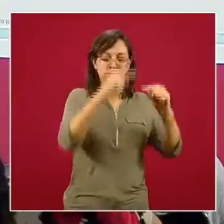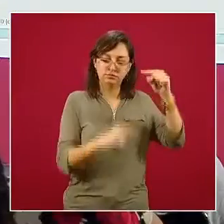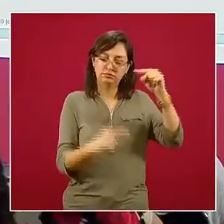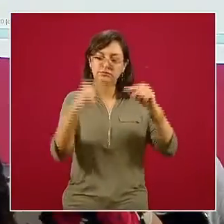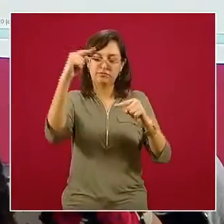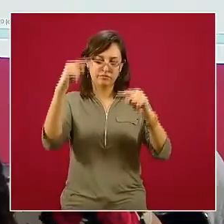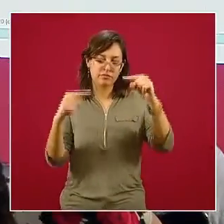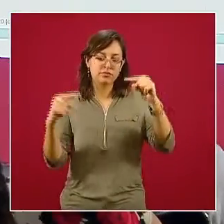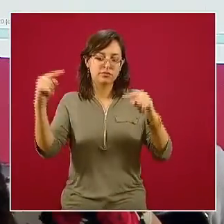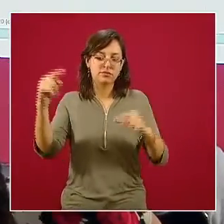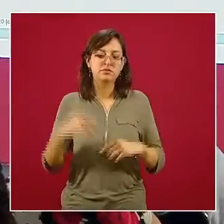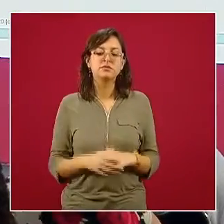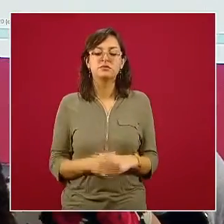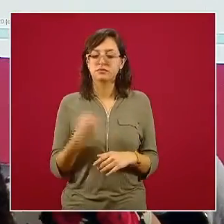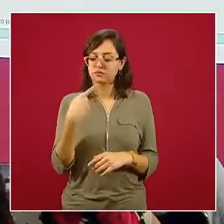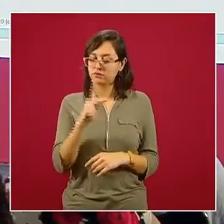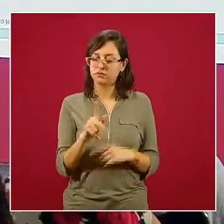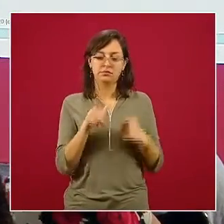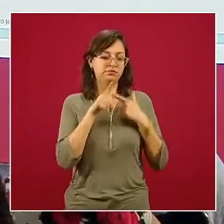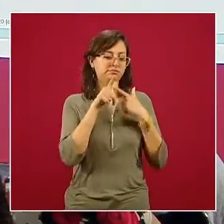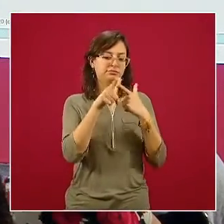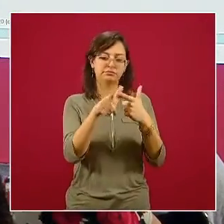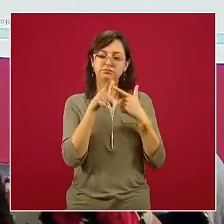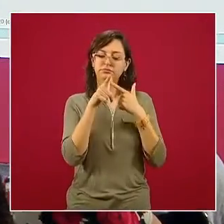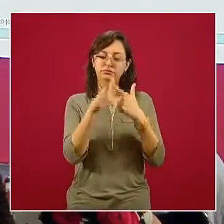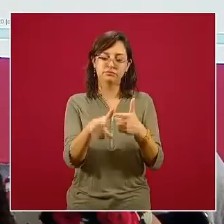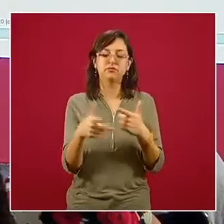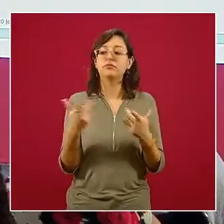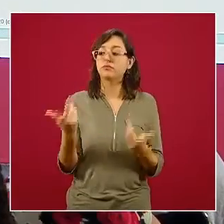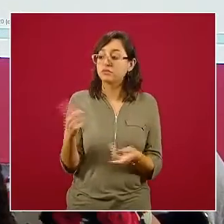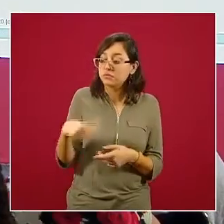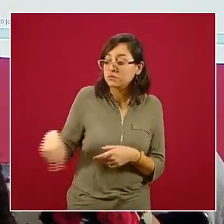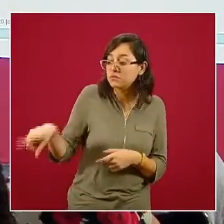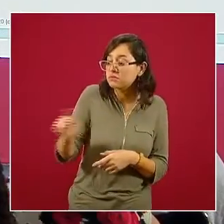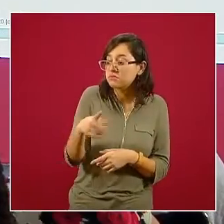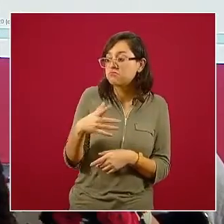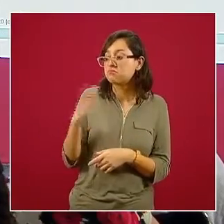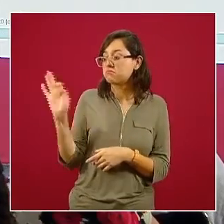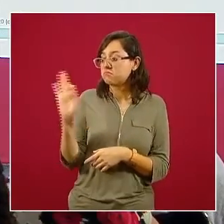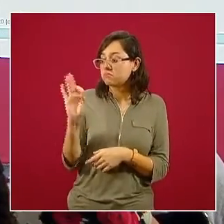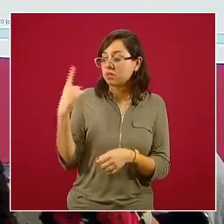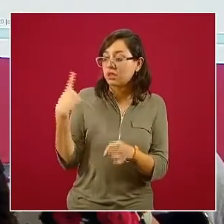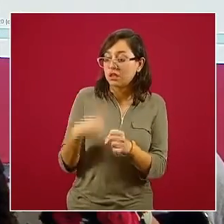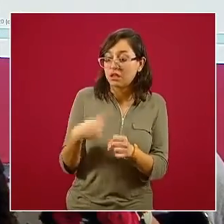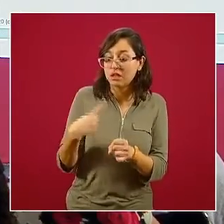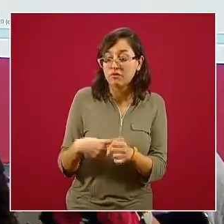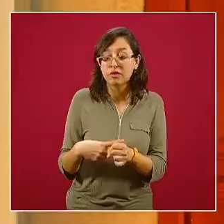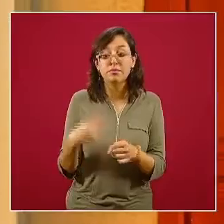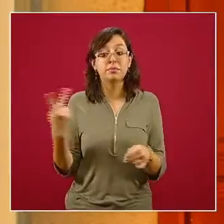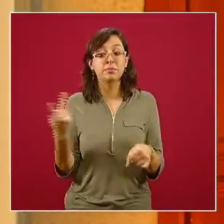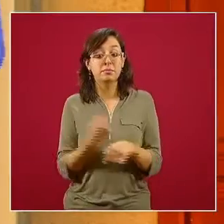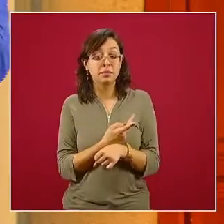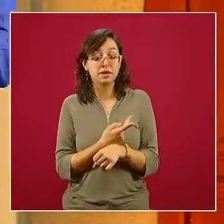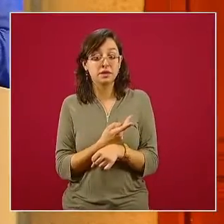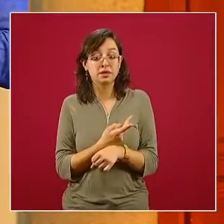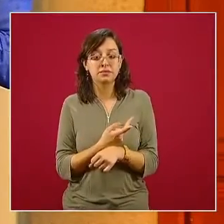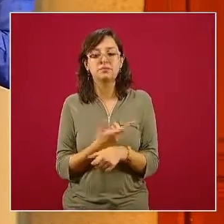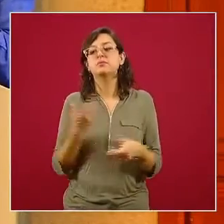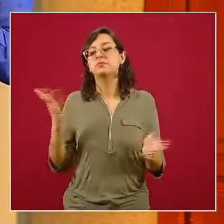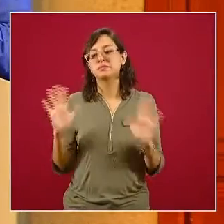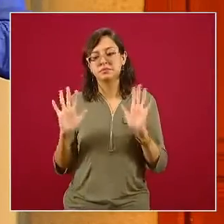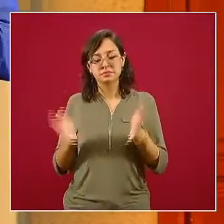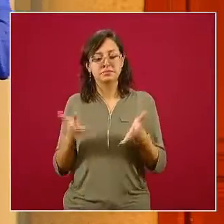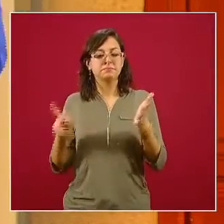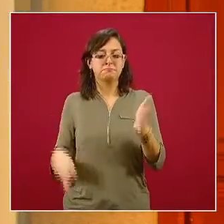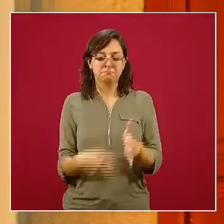los casos confirmados. Pero desde luego siguen apareciendo nuevos casos sospechosos y les recuerdo que los casos sospechosos, como lo hemos